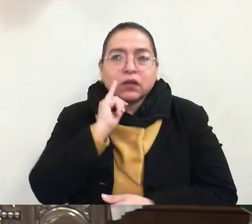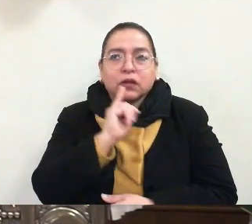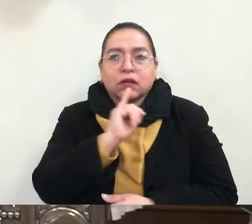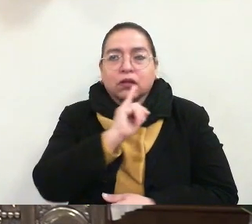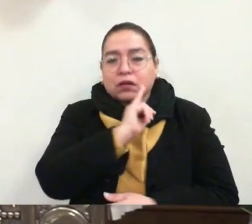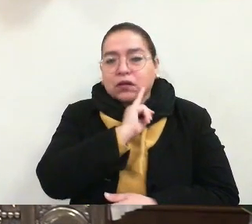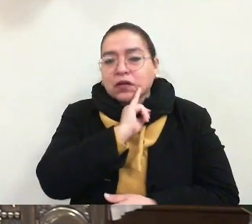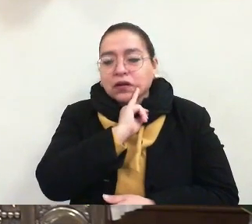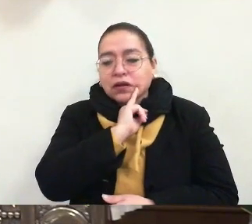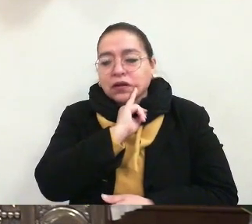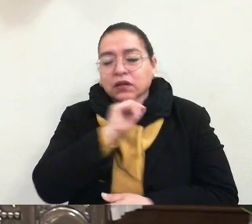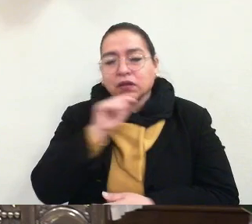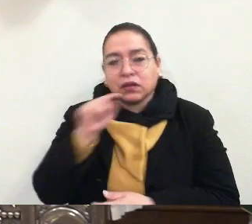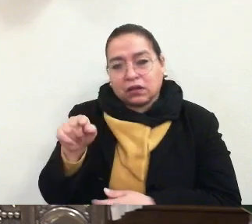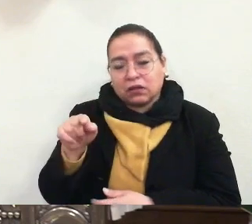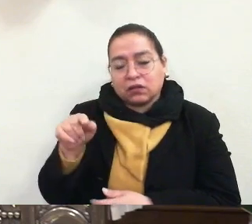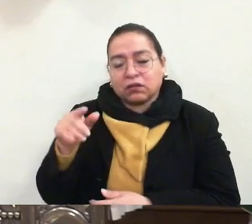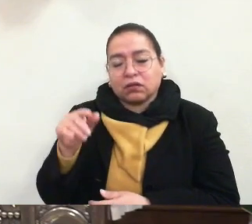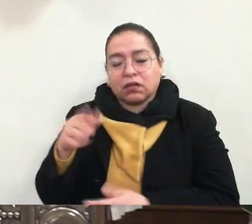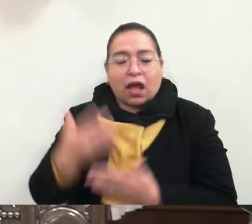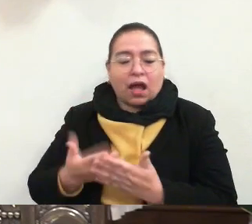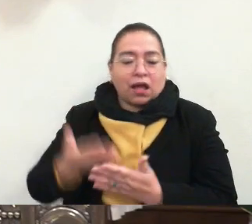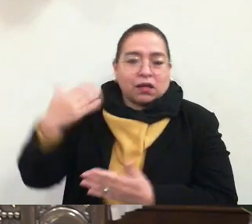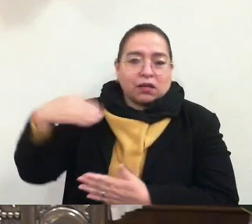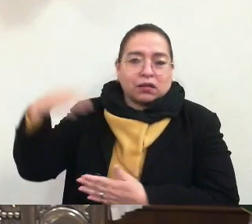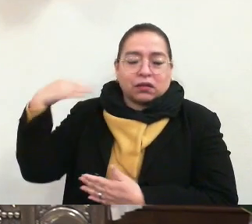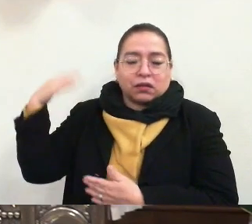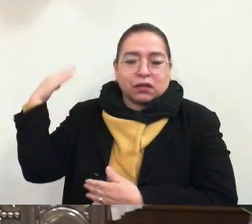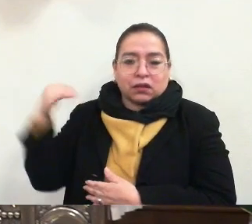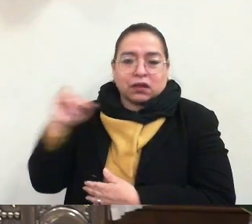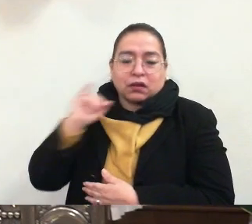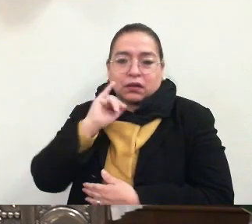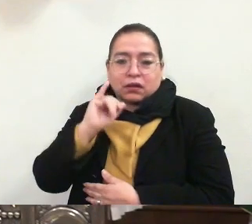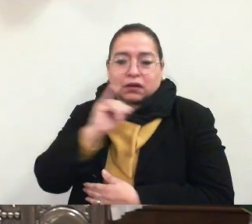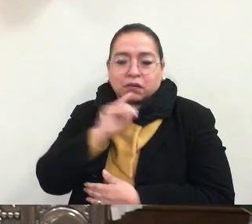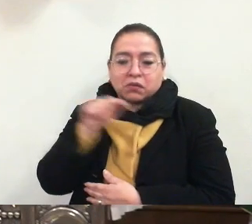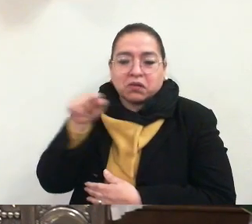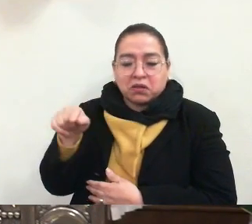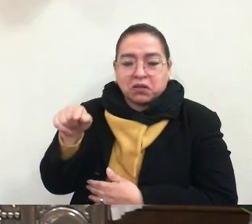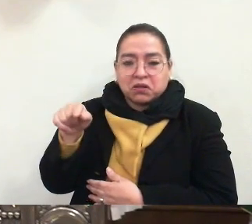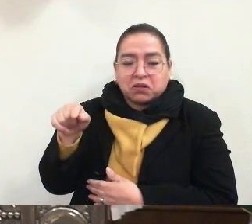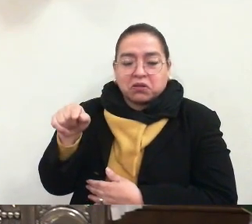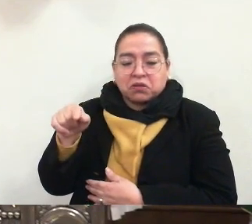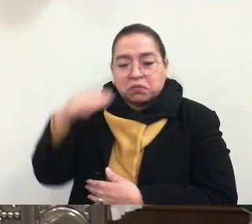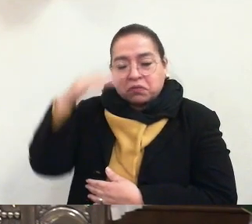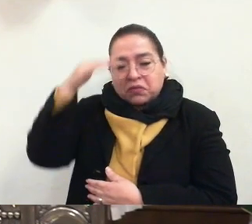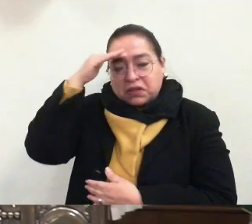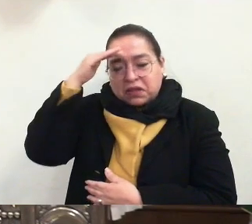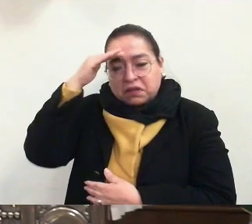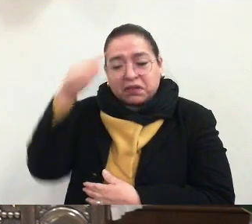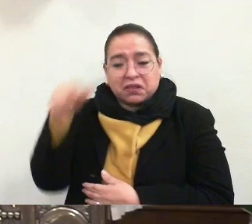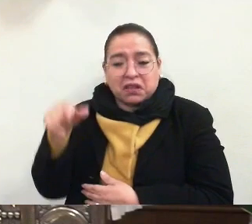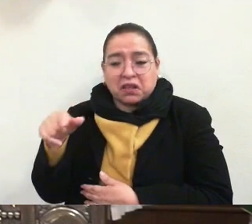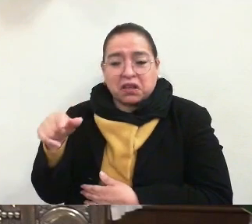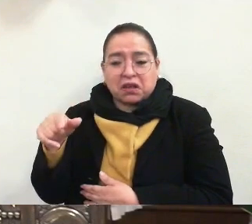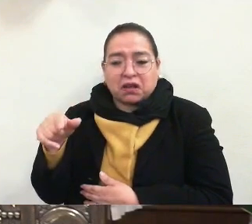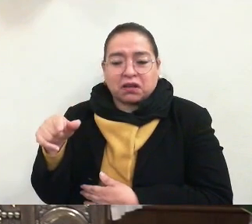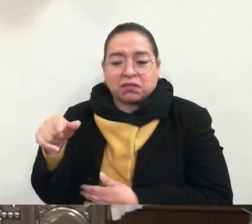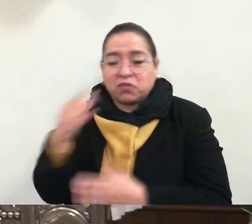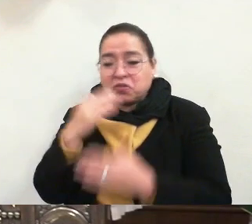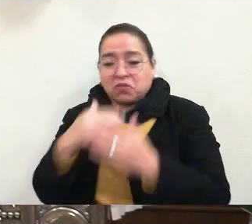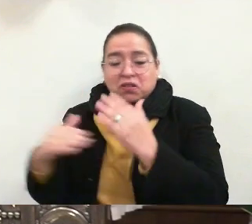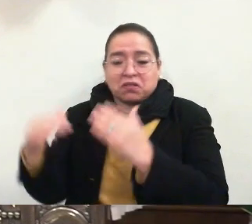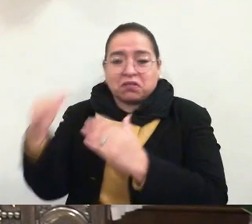pensaban en la práctica que el que no tenía éxito en la vida